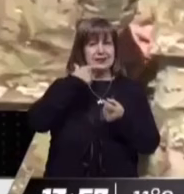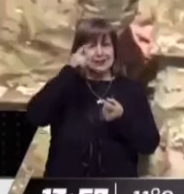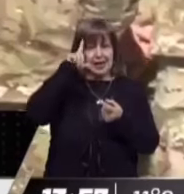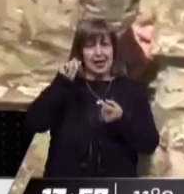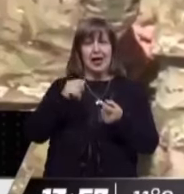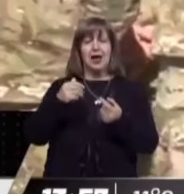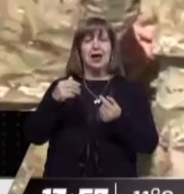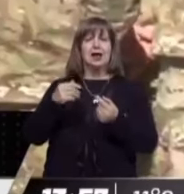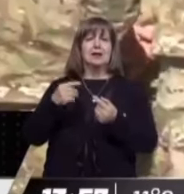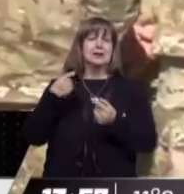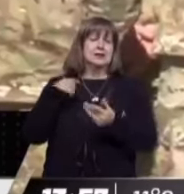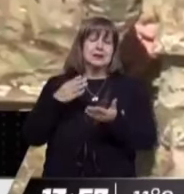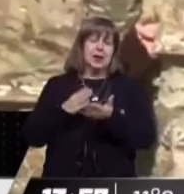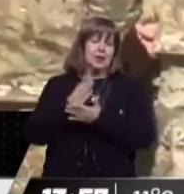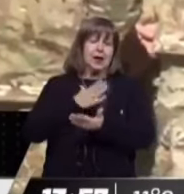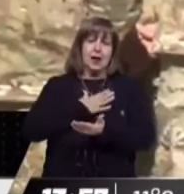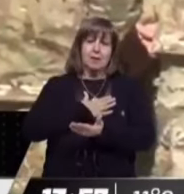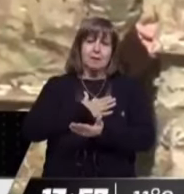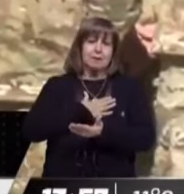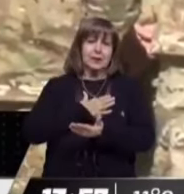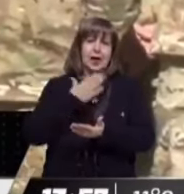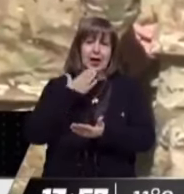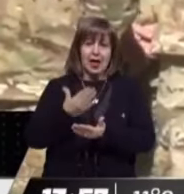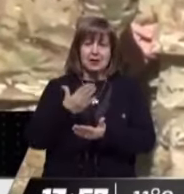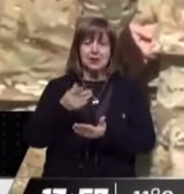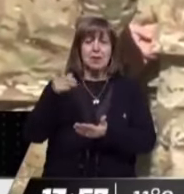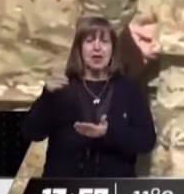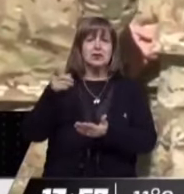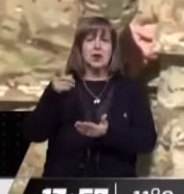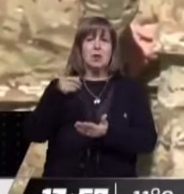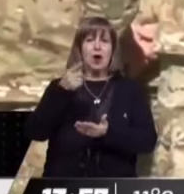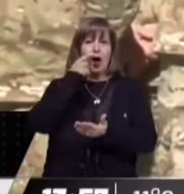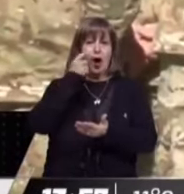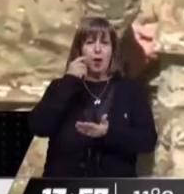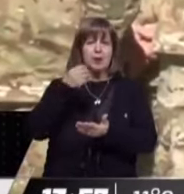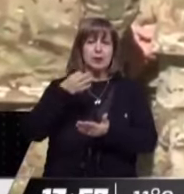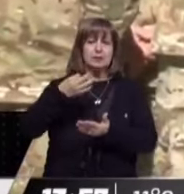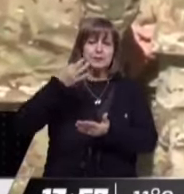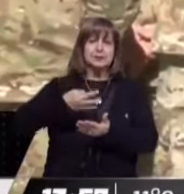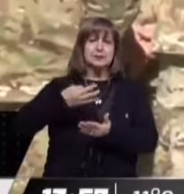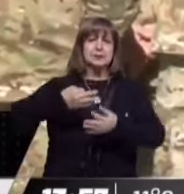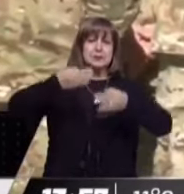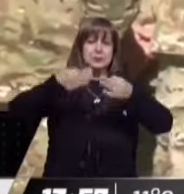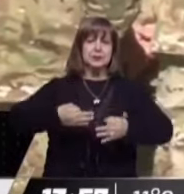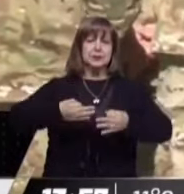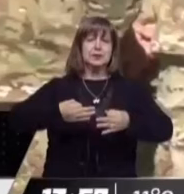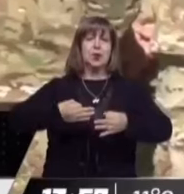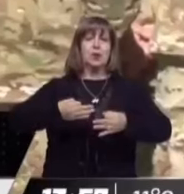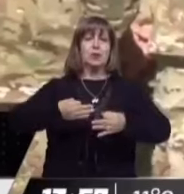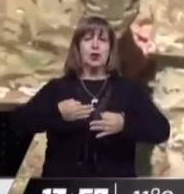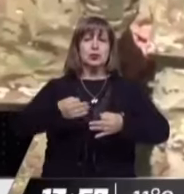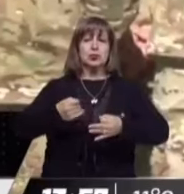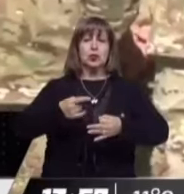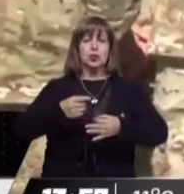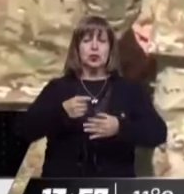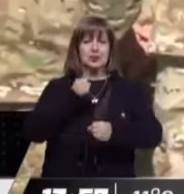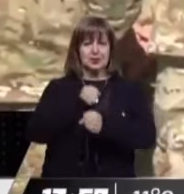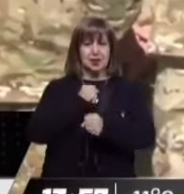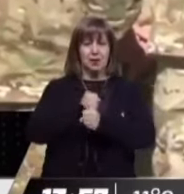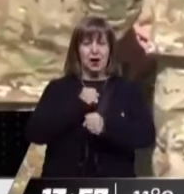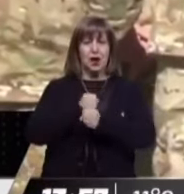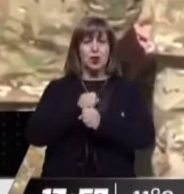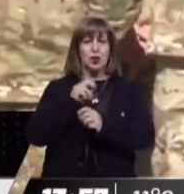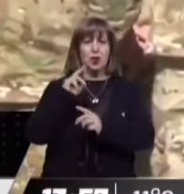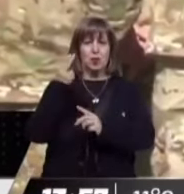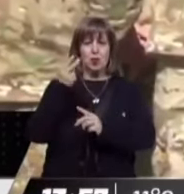eterno agradecimiento por el cumplimiento del deber de Franco, que